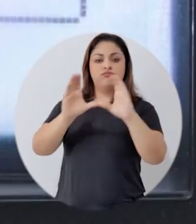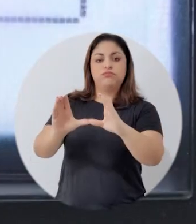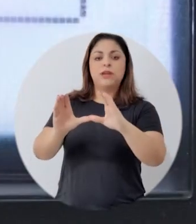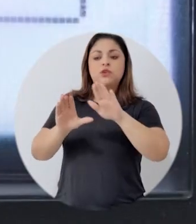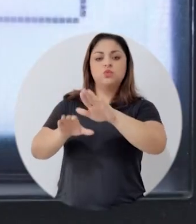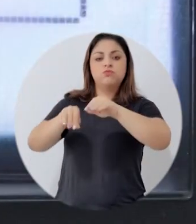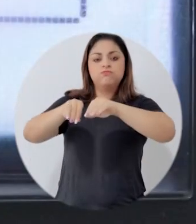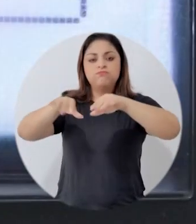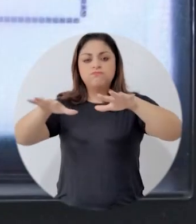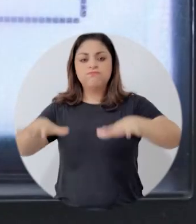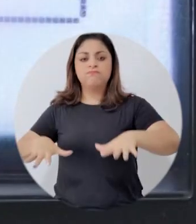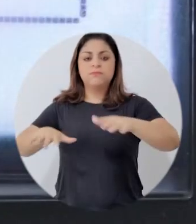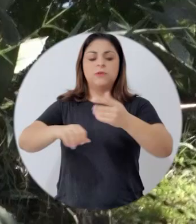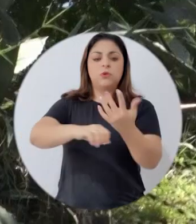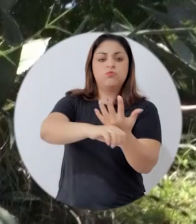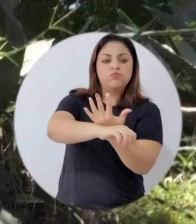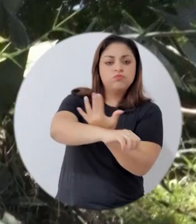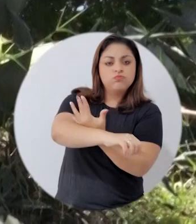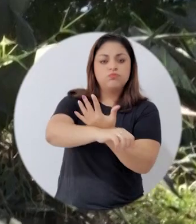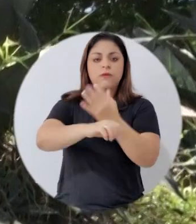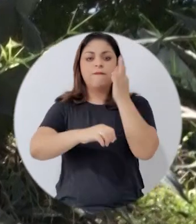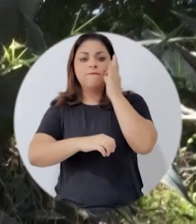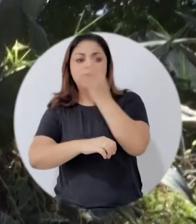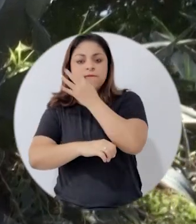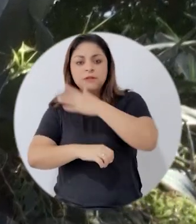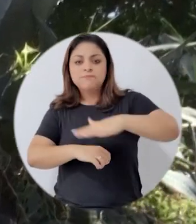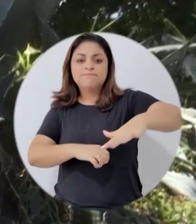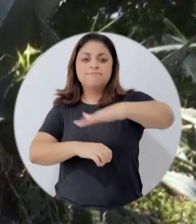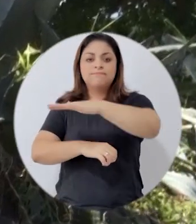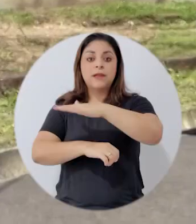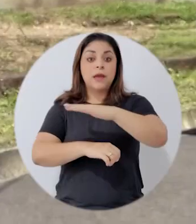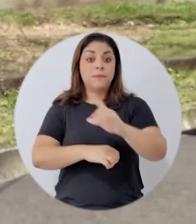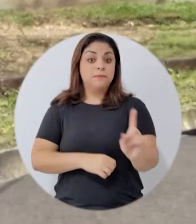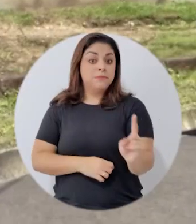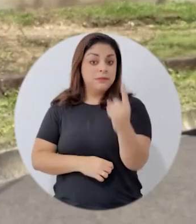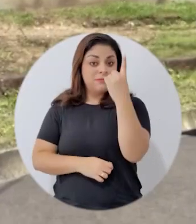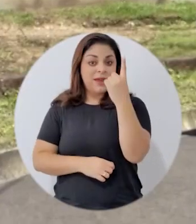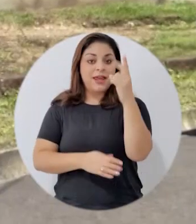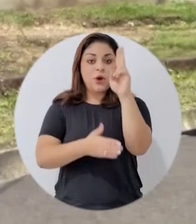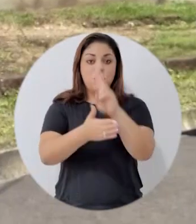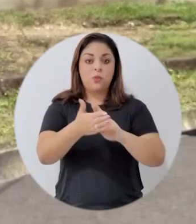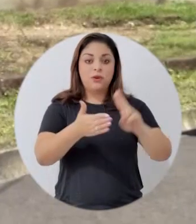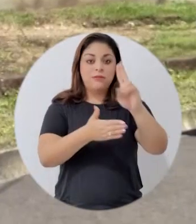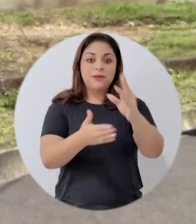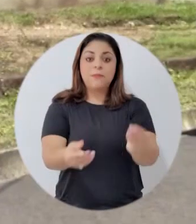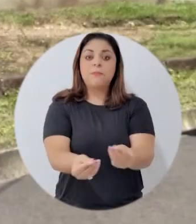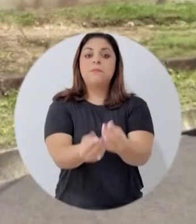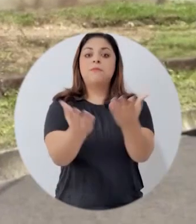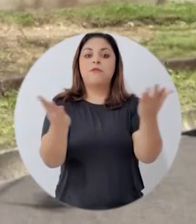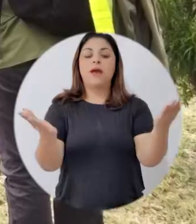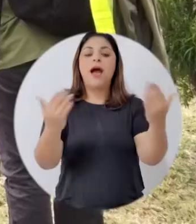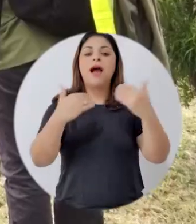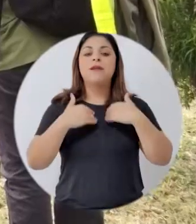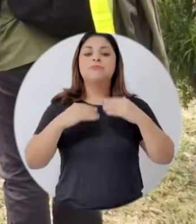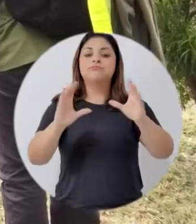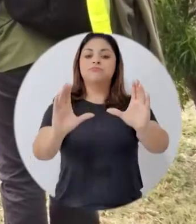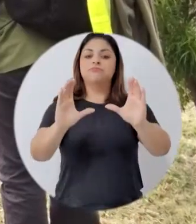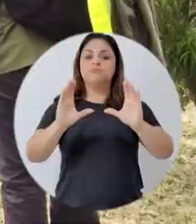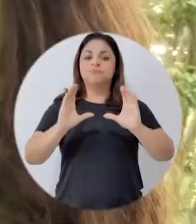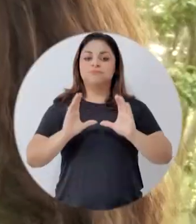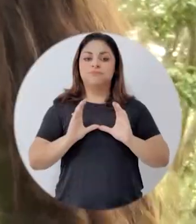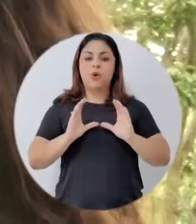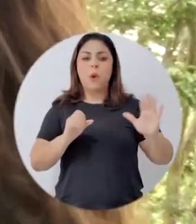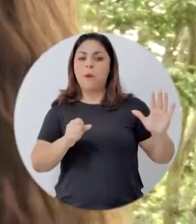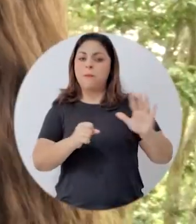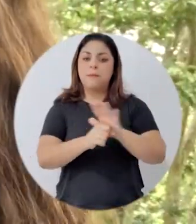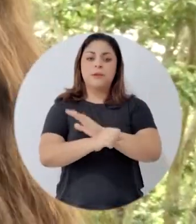campus, estaciones y fincas experimentales? Somos la primera universidad pública que se certifica en su